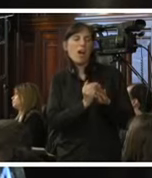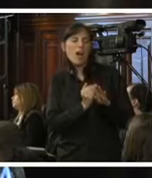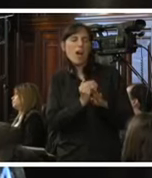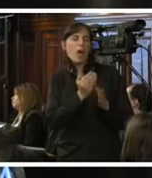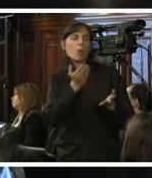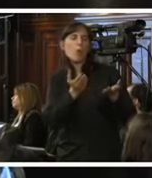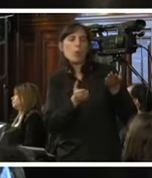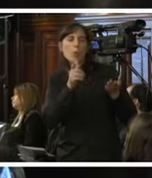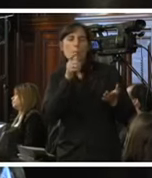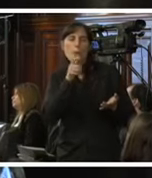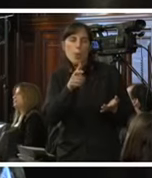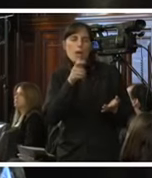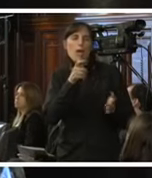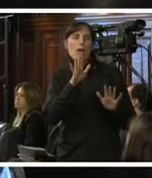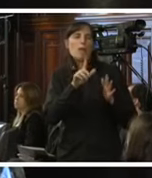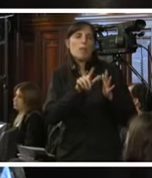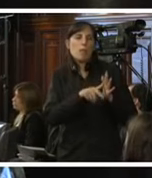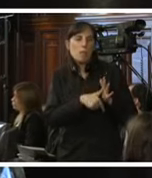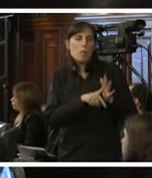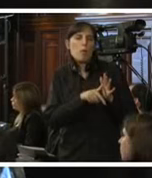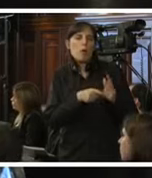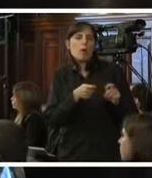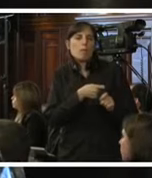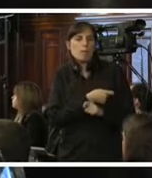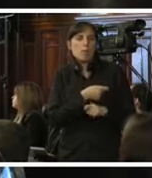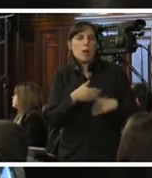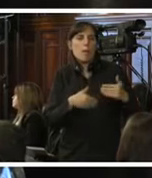las demoras en las reformas procesales